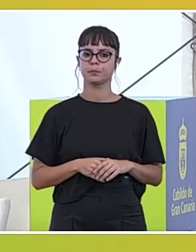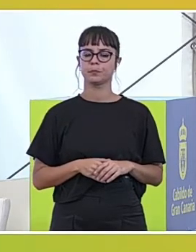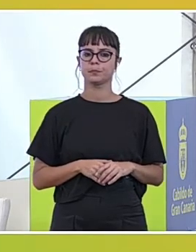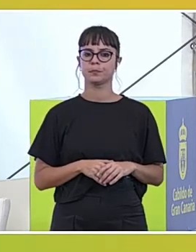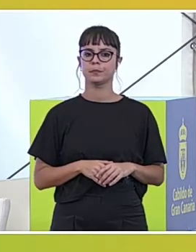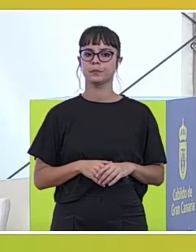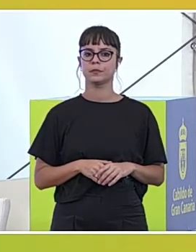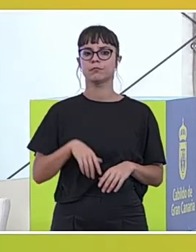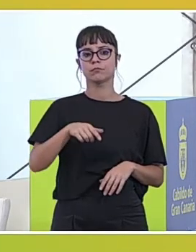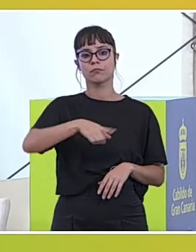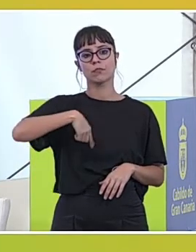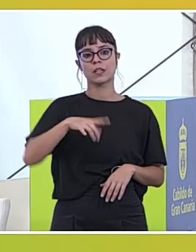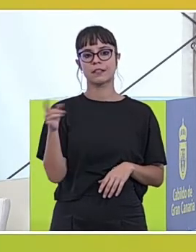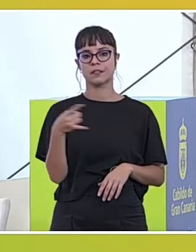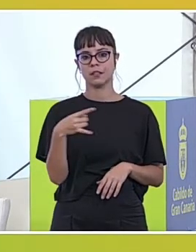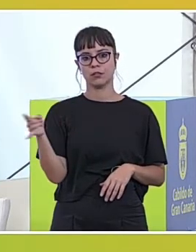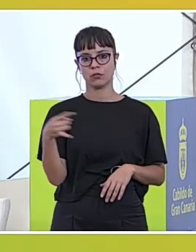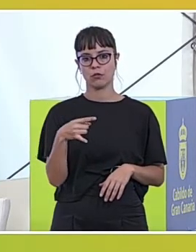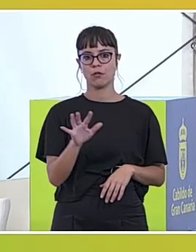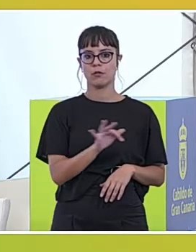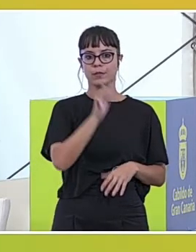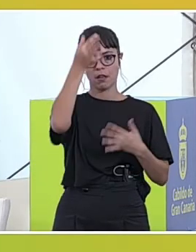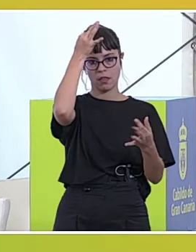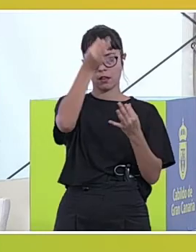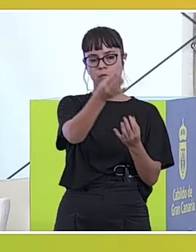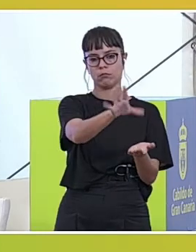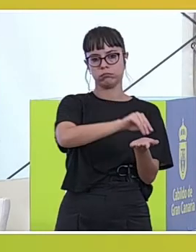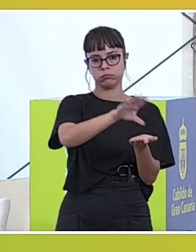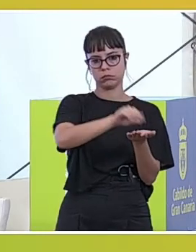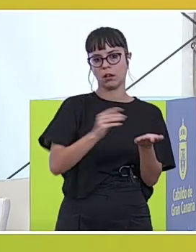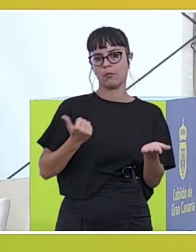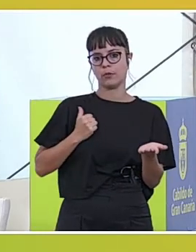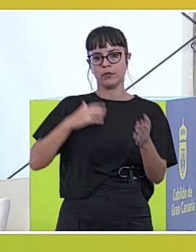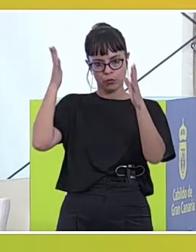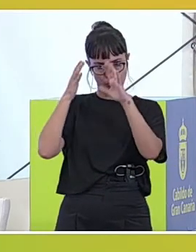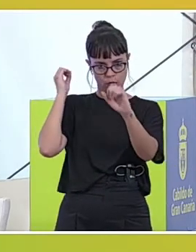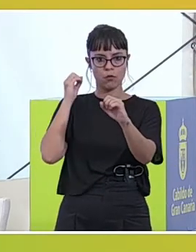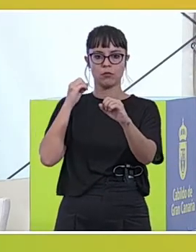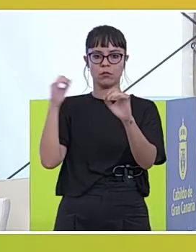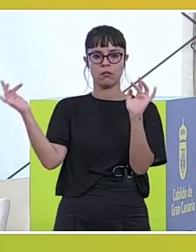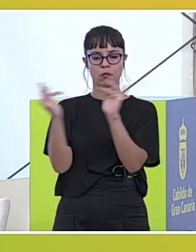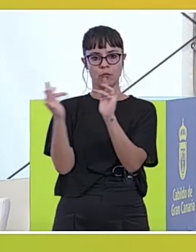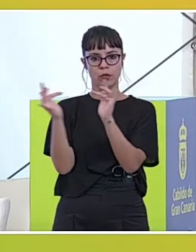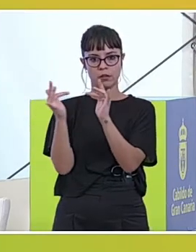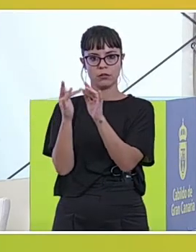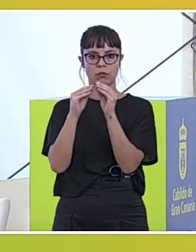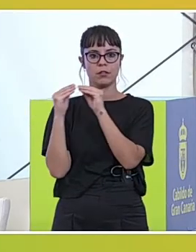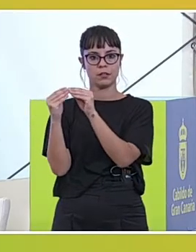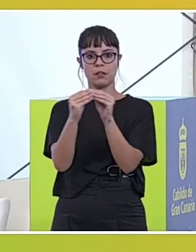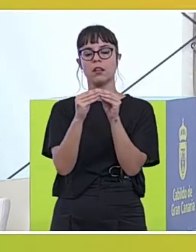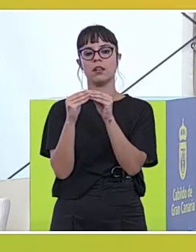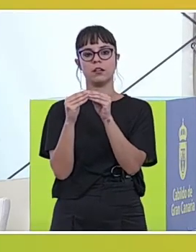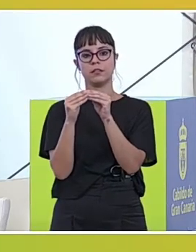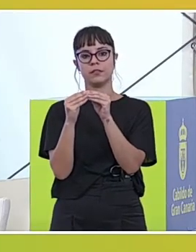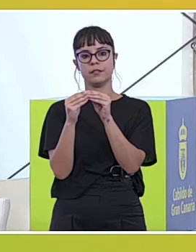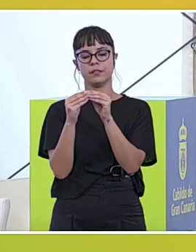de sensorización y de explotación de los datos de operación, con protocolos de comunicación estándares que además servirán